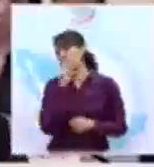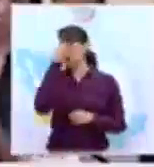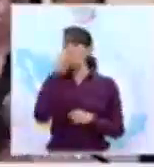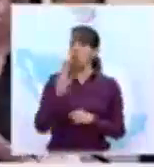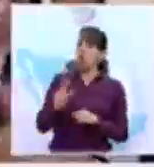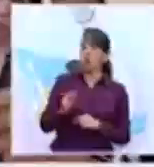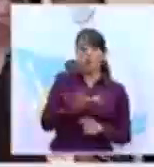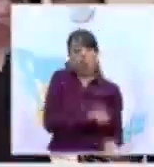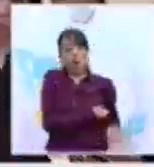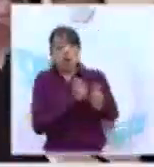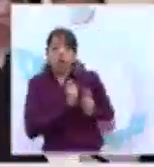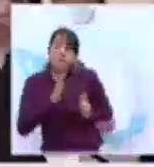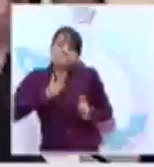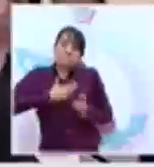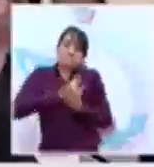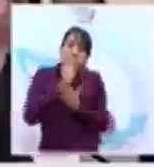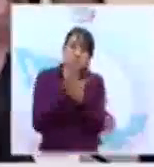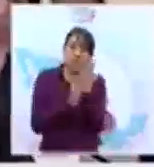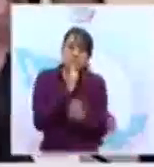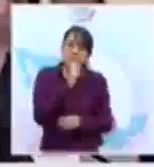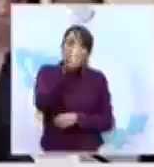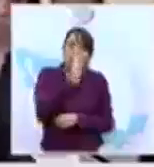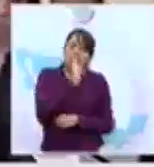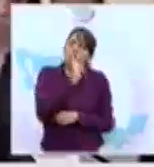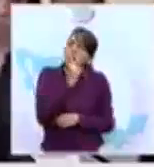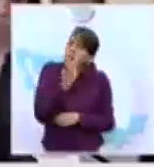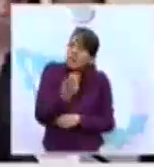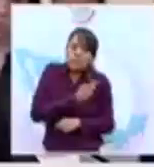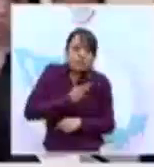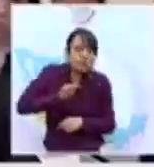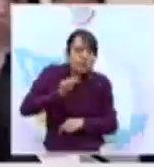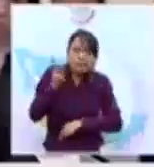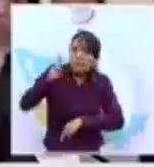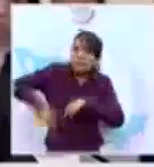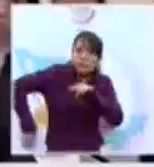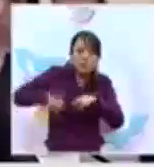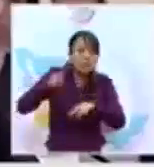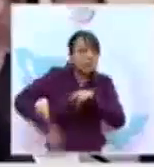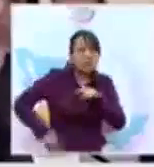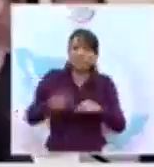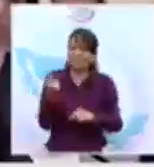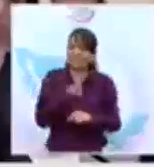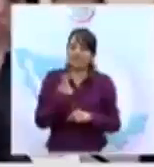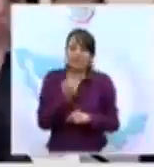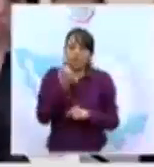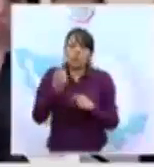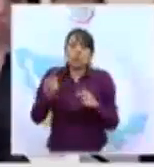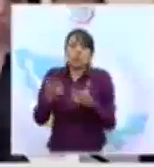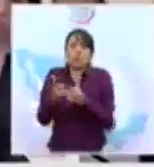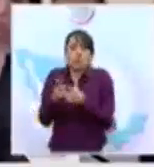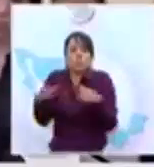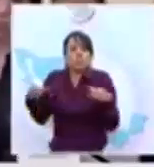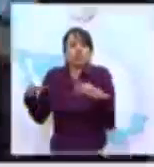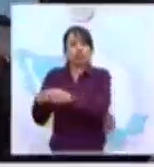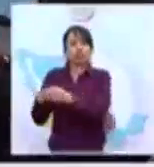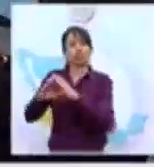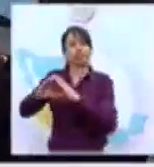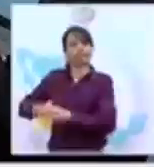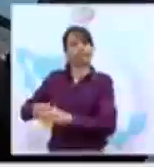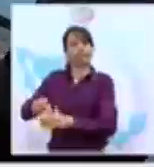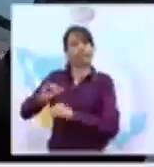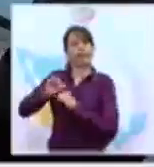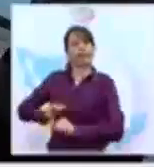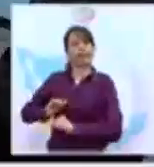yo creo que en la ley, en los mecanismos para contar con un organismo autónomo, académico, que nos permita